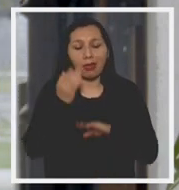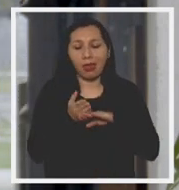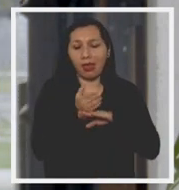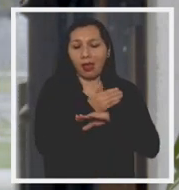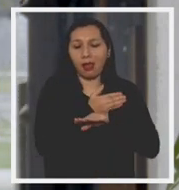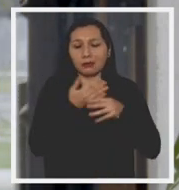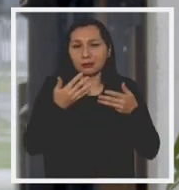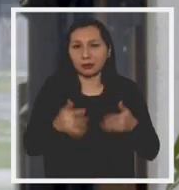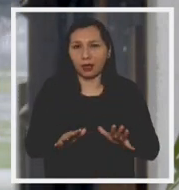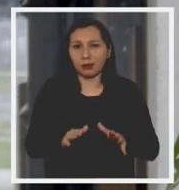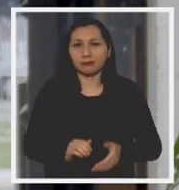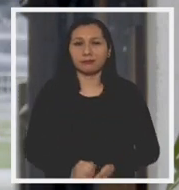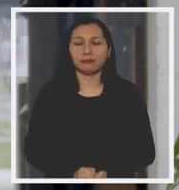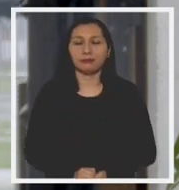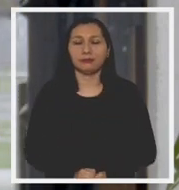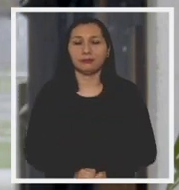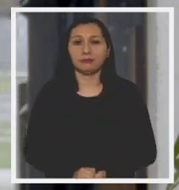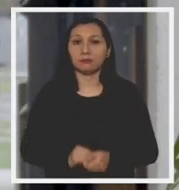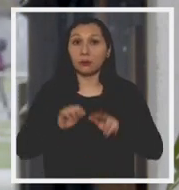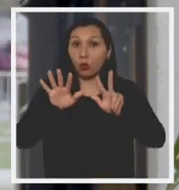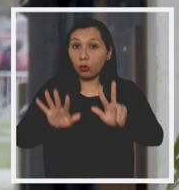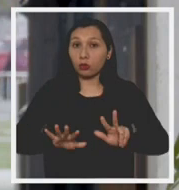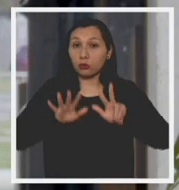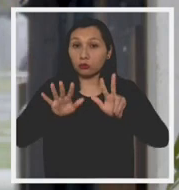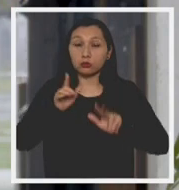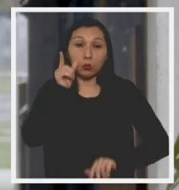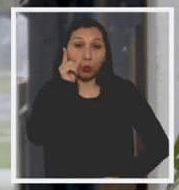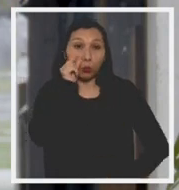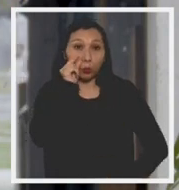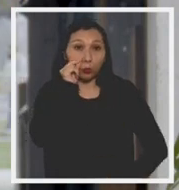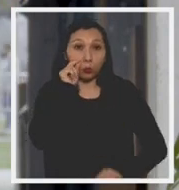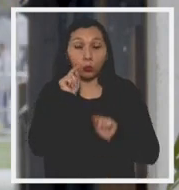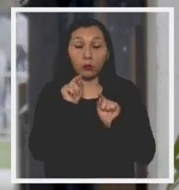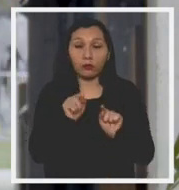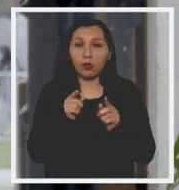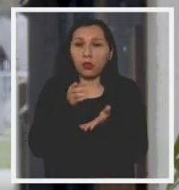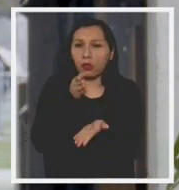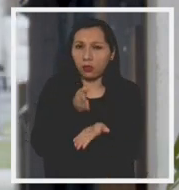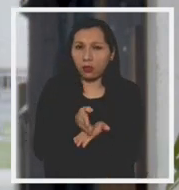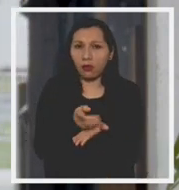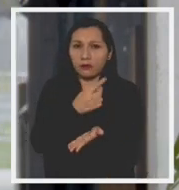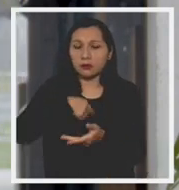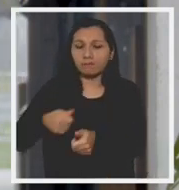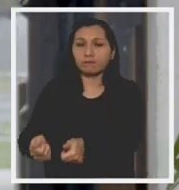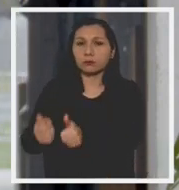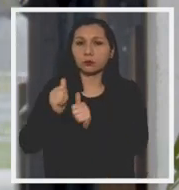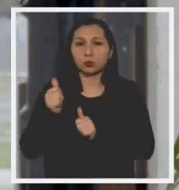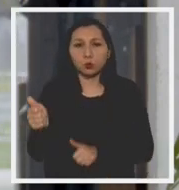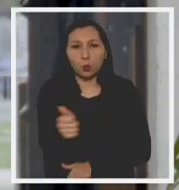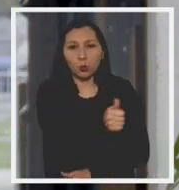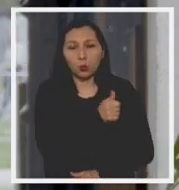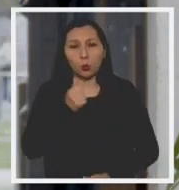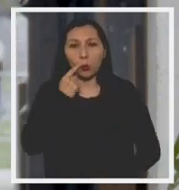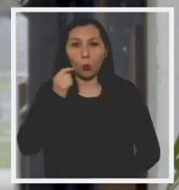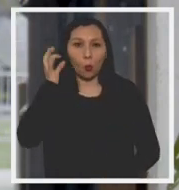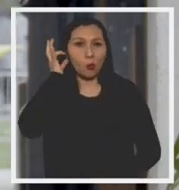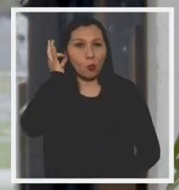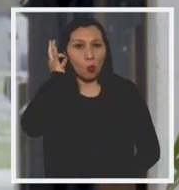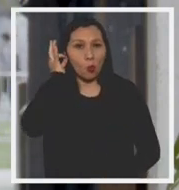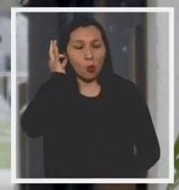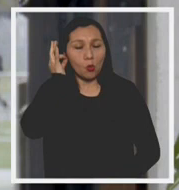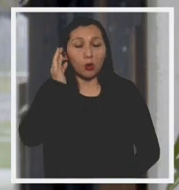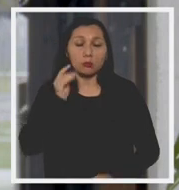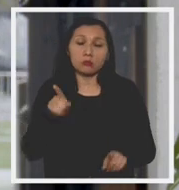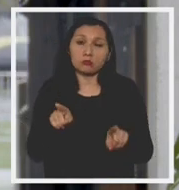previas. El 18 de octubre debiera desafiarnos a todos y todas, y